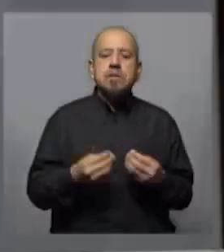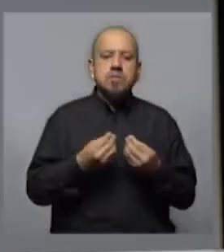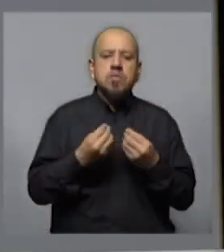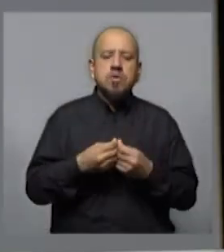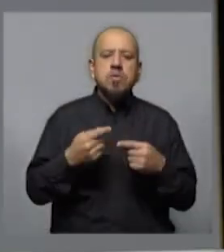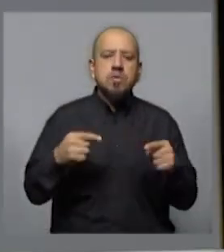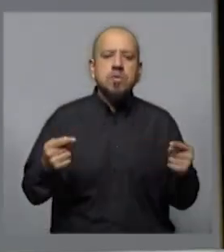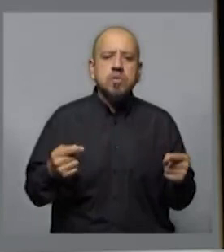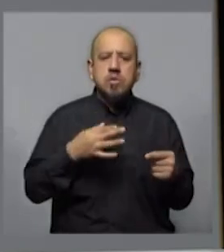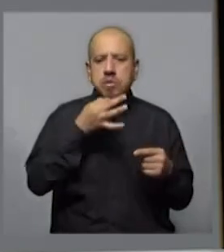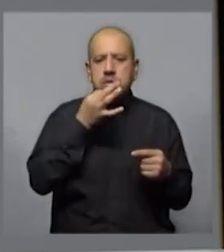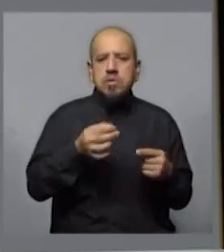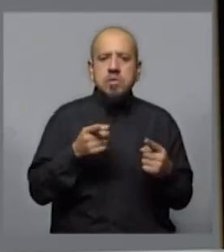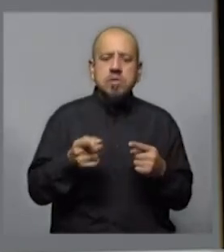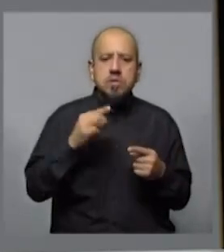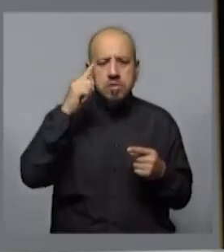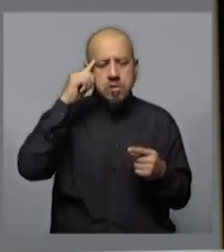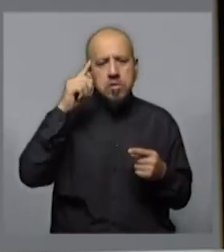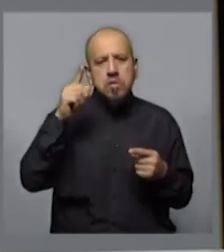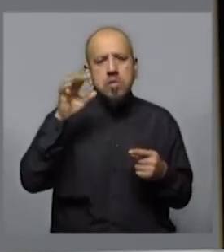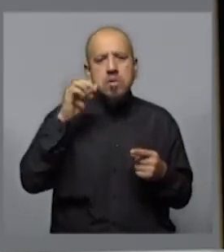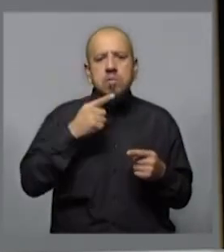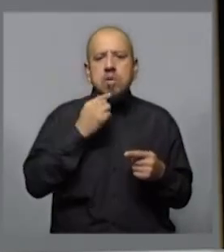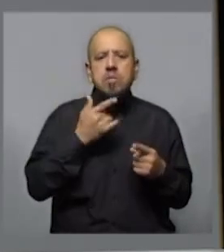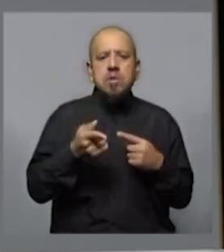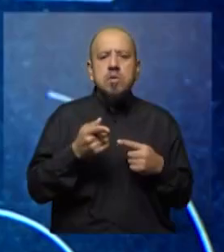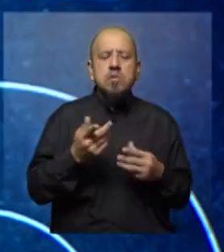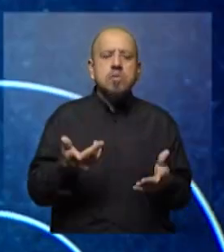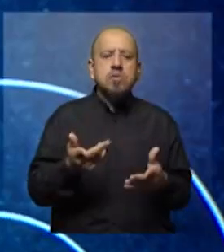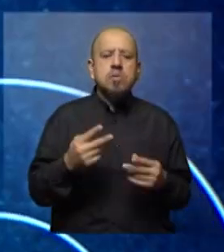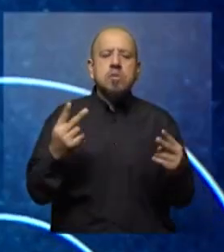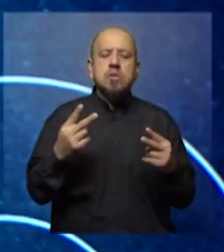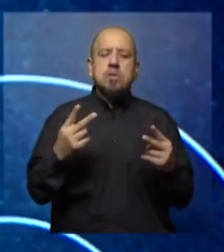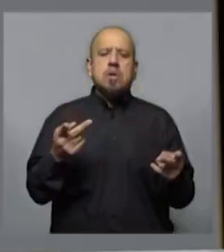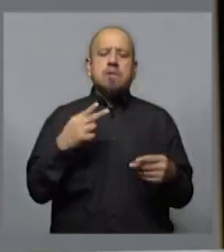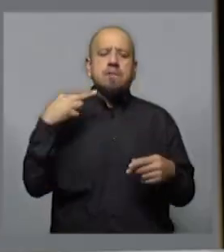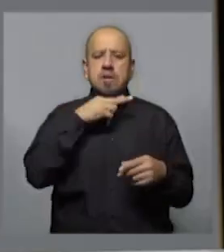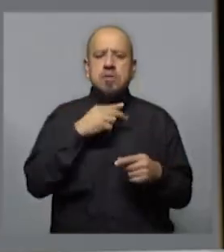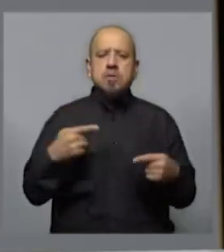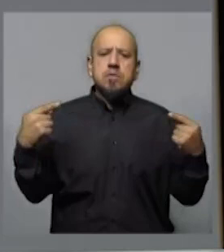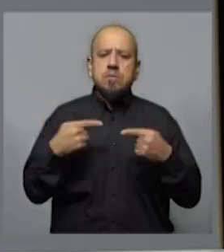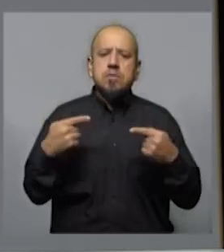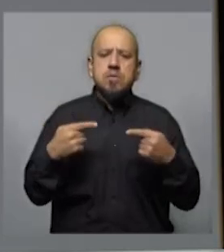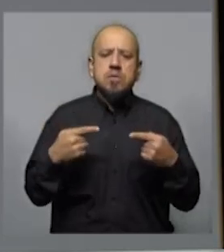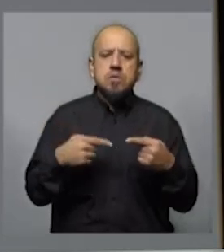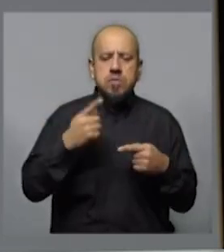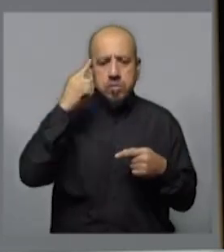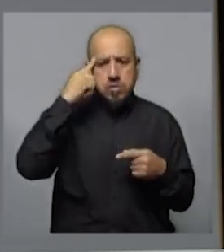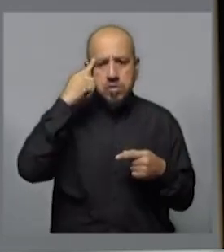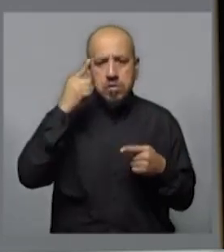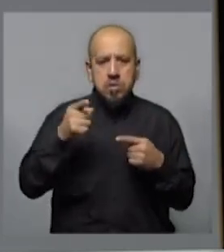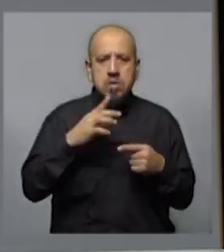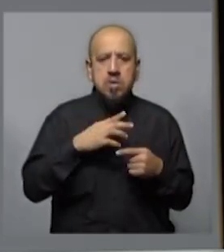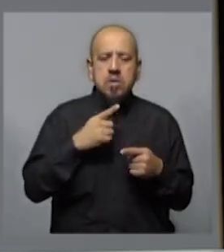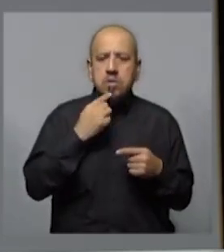se mencionaba por allí No recuerdo quién por ejemplo la oposición como uno de los errores al razonar que hay